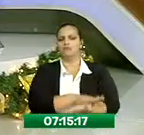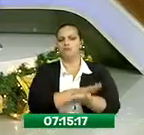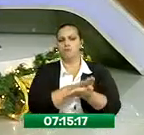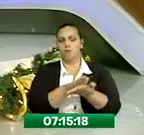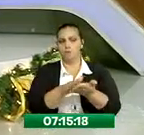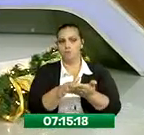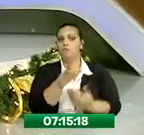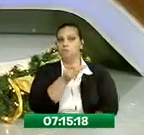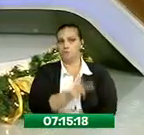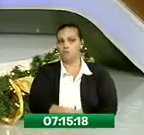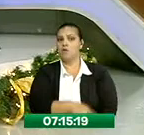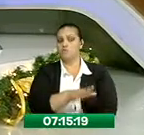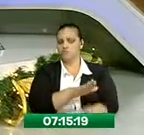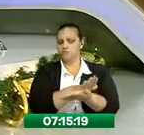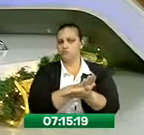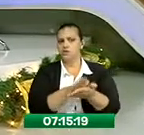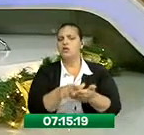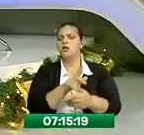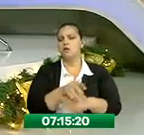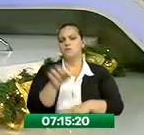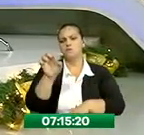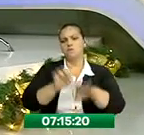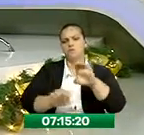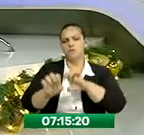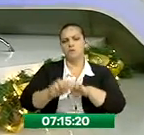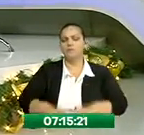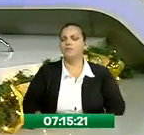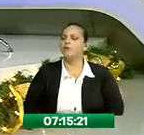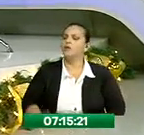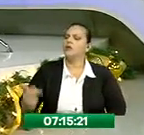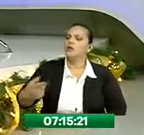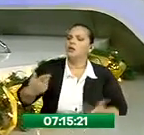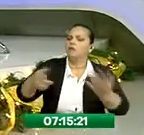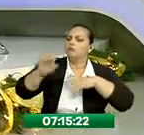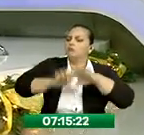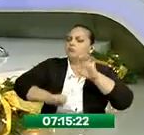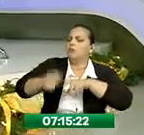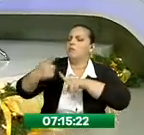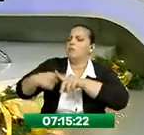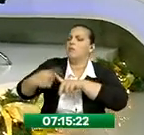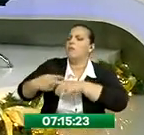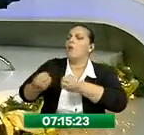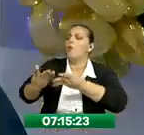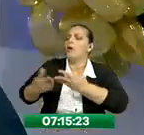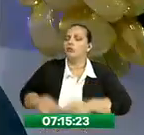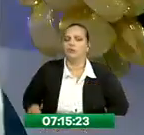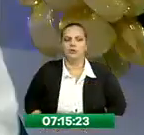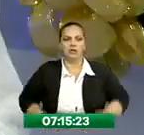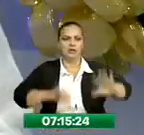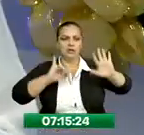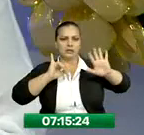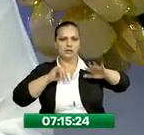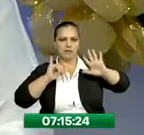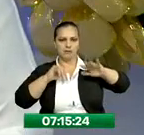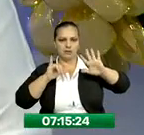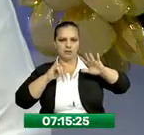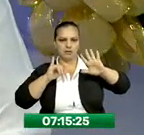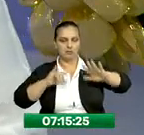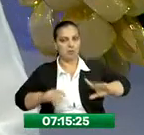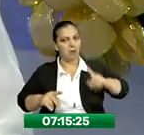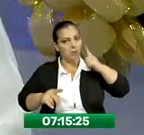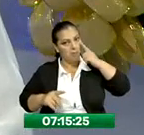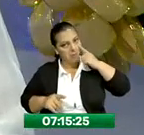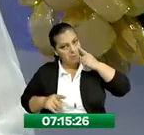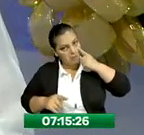tomarán estas intervenciones? Esta intervención en una primera etapa se ha previsto 6 meses, pudiendo prorrogarse hasta 12. Pero ¿dónde vamos a